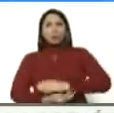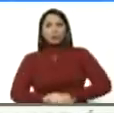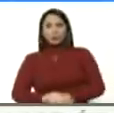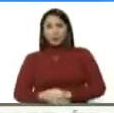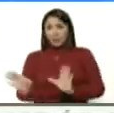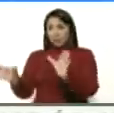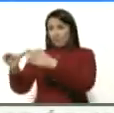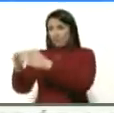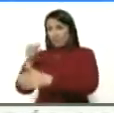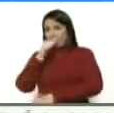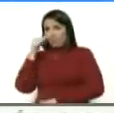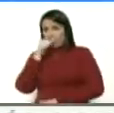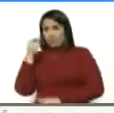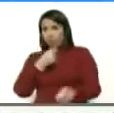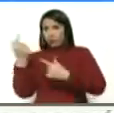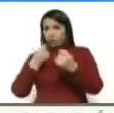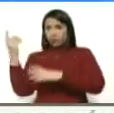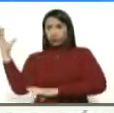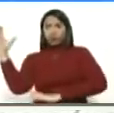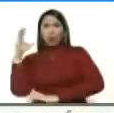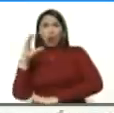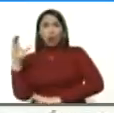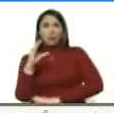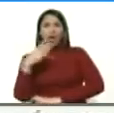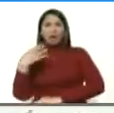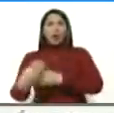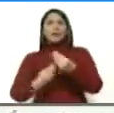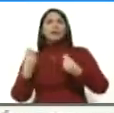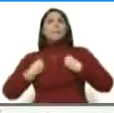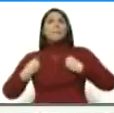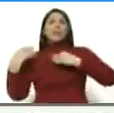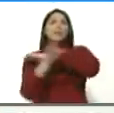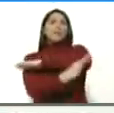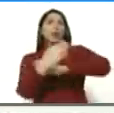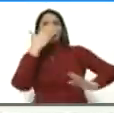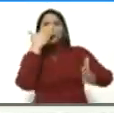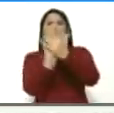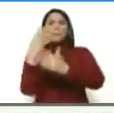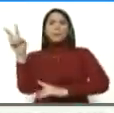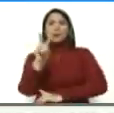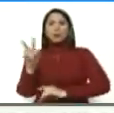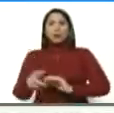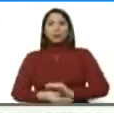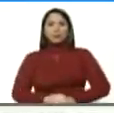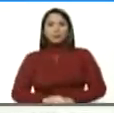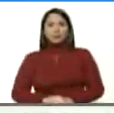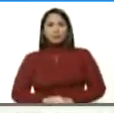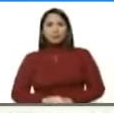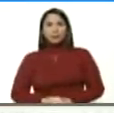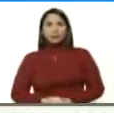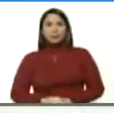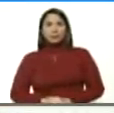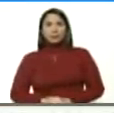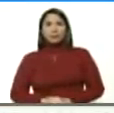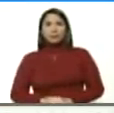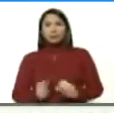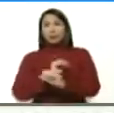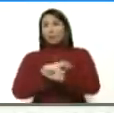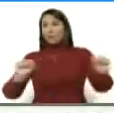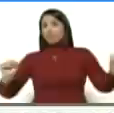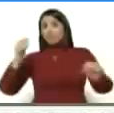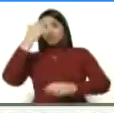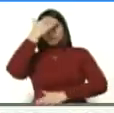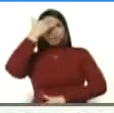los narcotraficantes colombianos que hacen vida en la frontera común Venezuela-Colombia. Tampoco